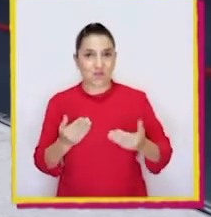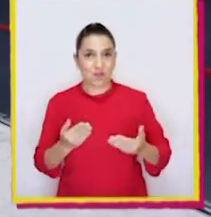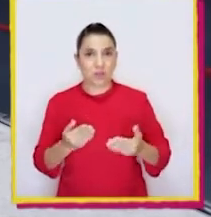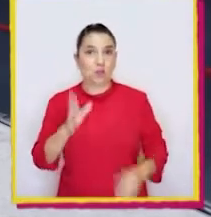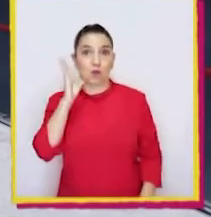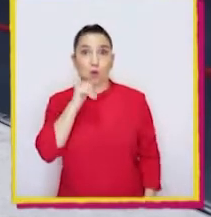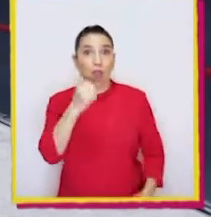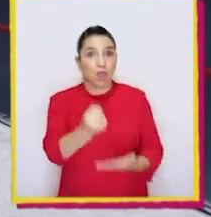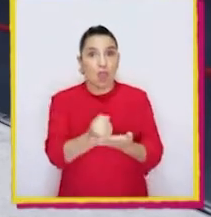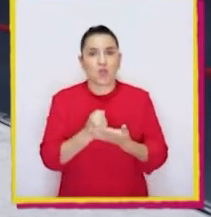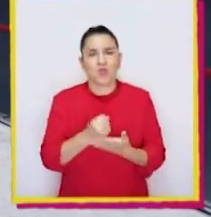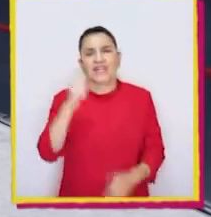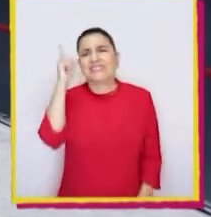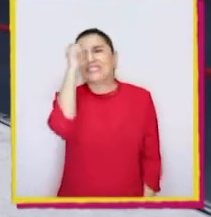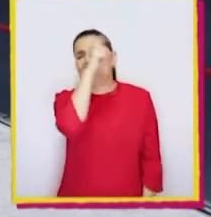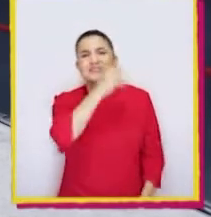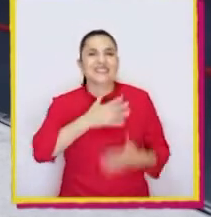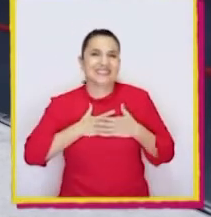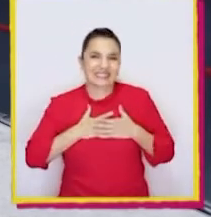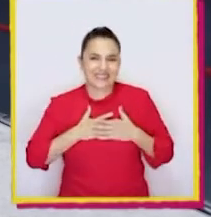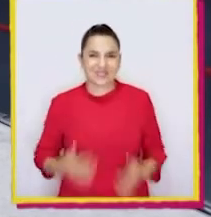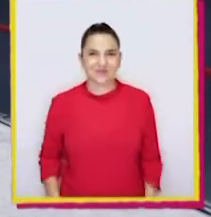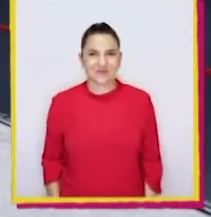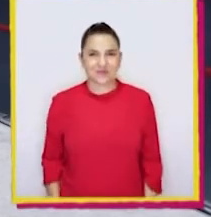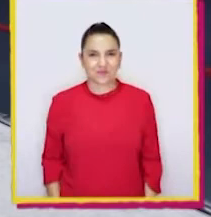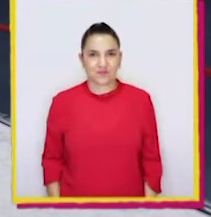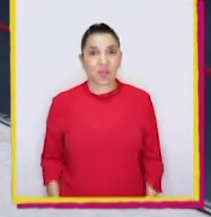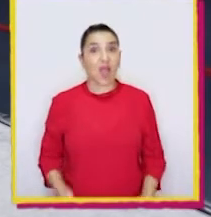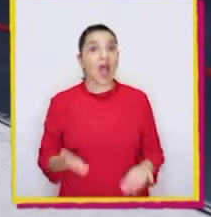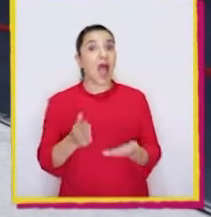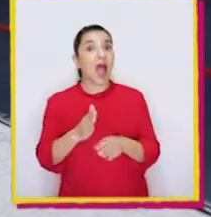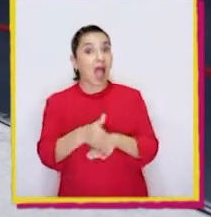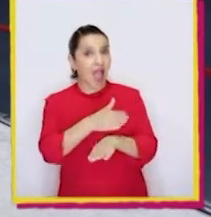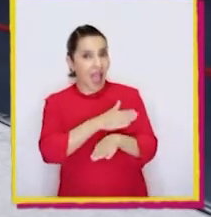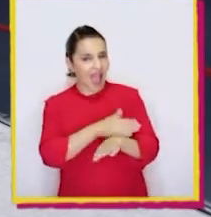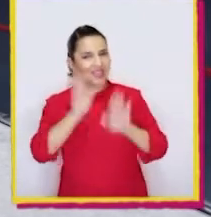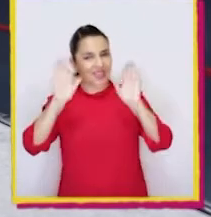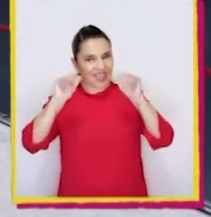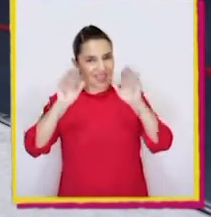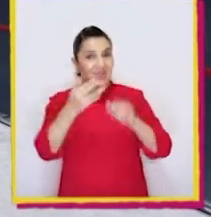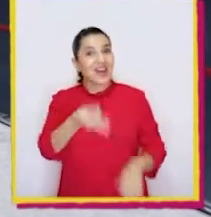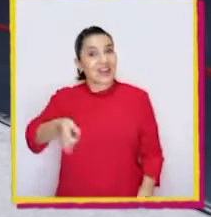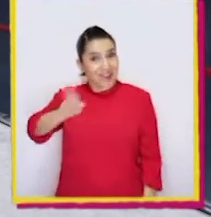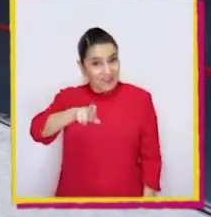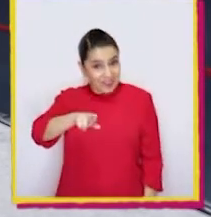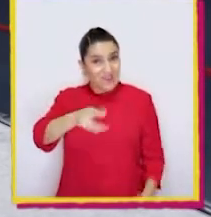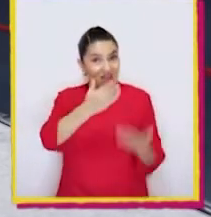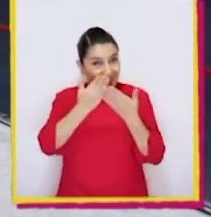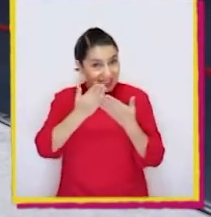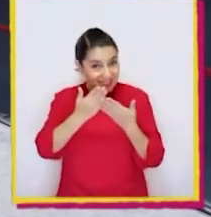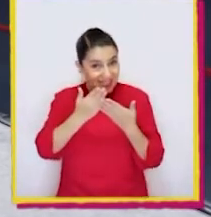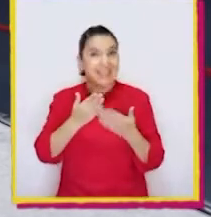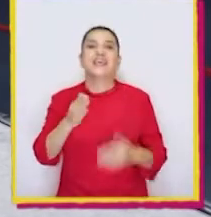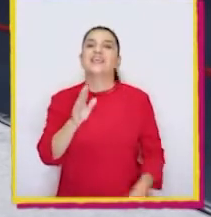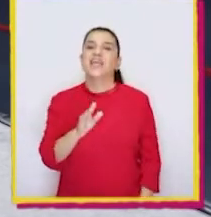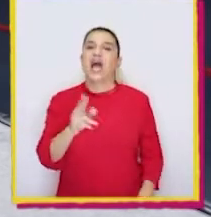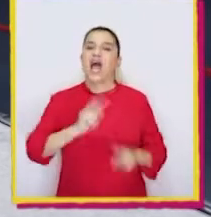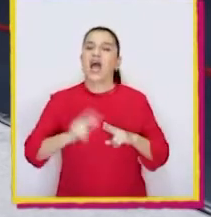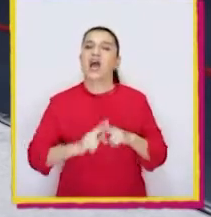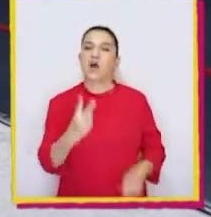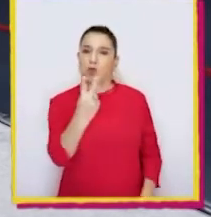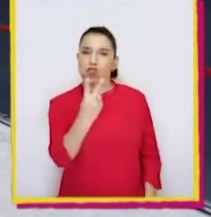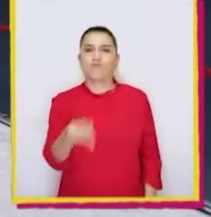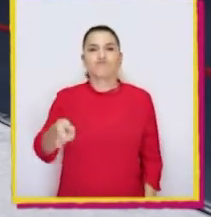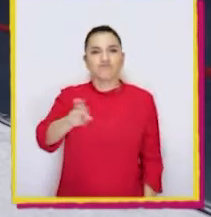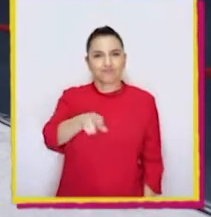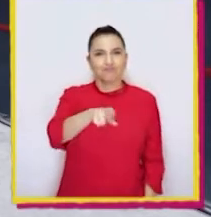movimiento. Sin ustedes, me habría costado mucho más. ¿Qué tal si antes de despedirnos los repasamos? Hagamos